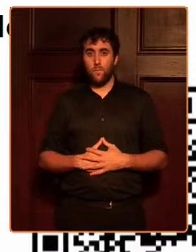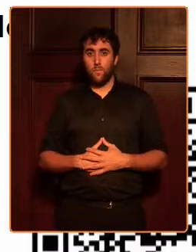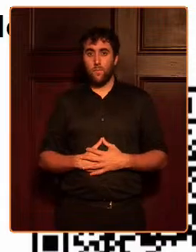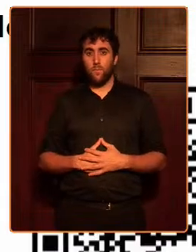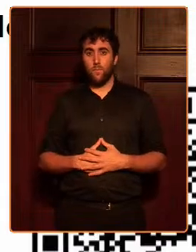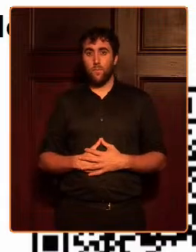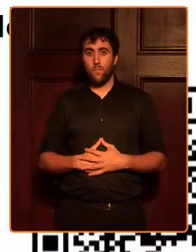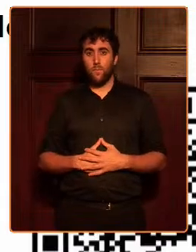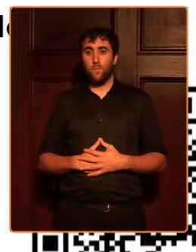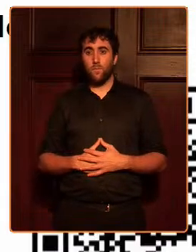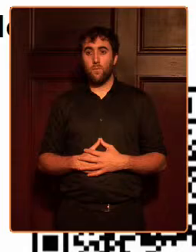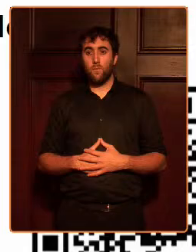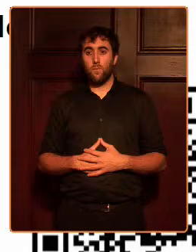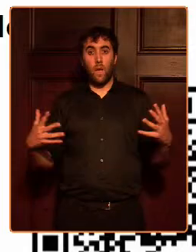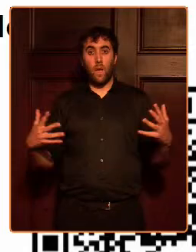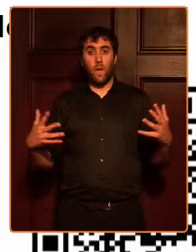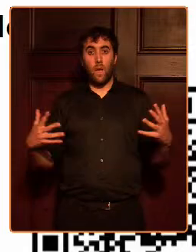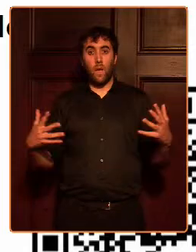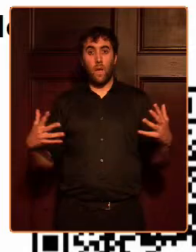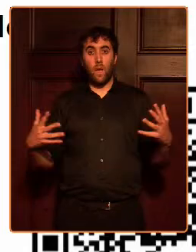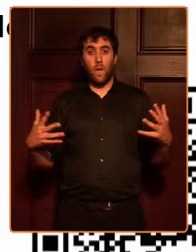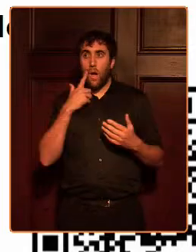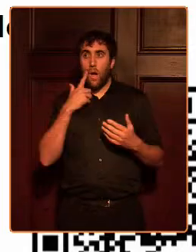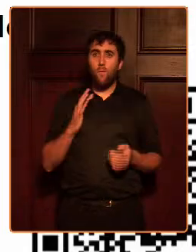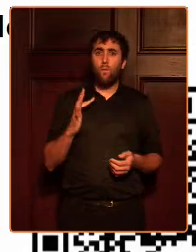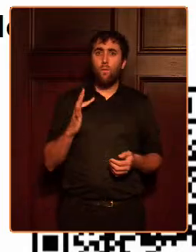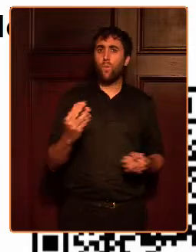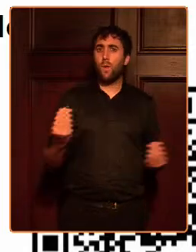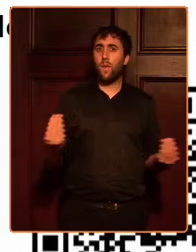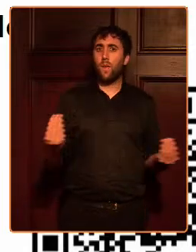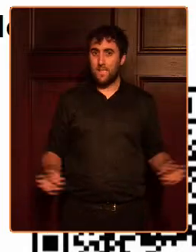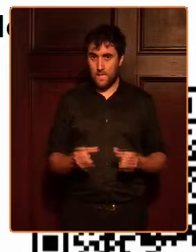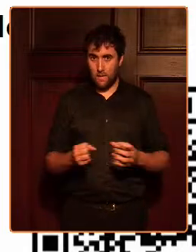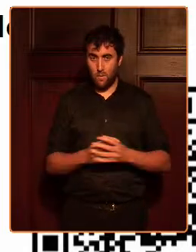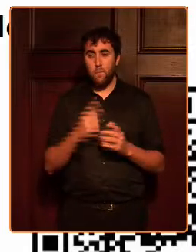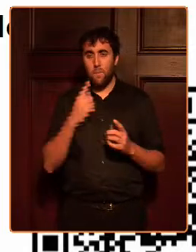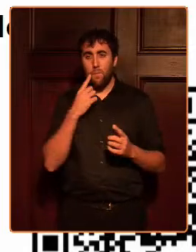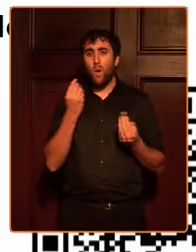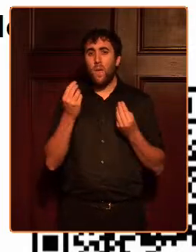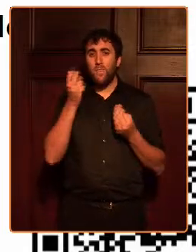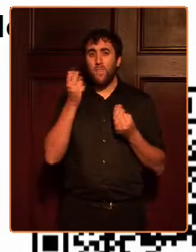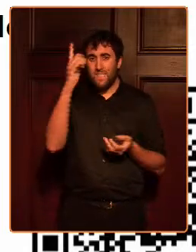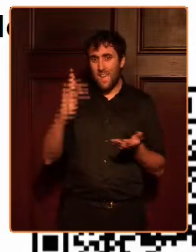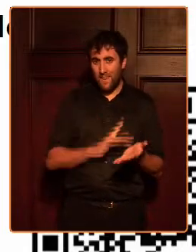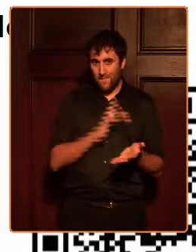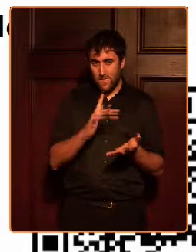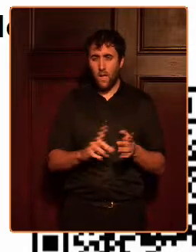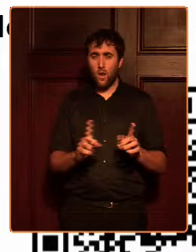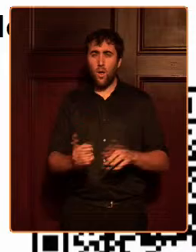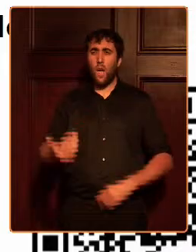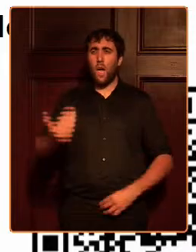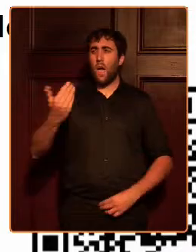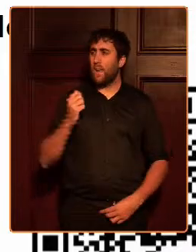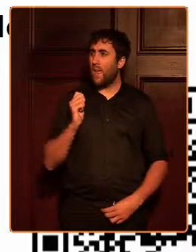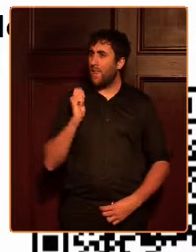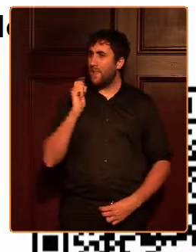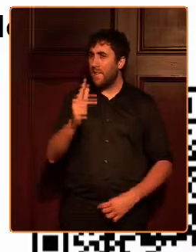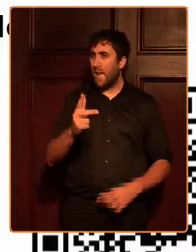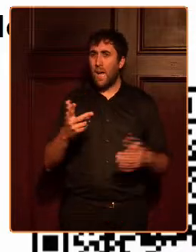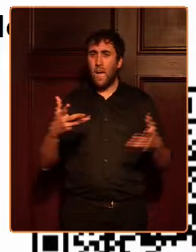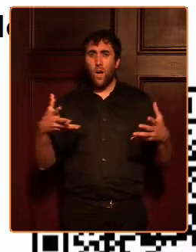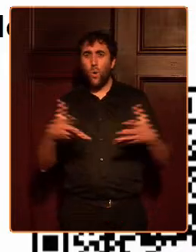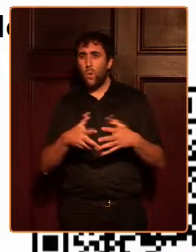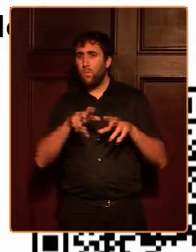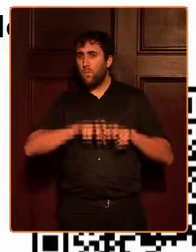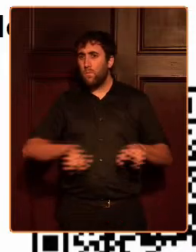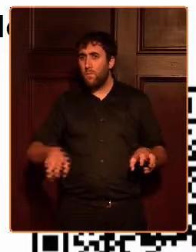El camino que tenemos para adelante es el de utilizar las posibilidades que nos da la inteligencia artificial. No, como decían en el panel